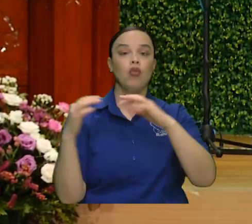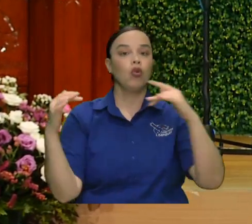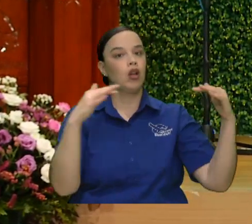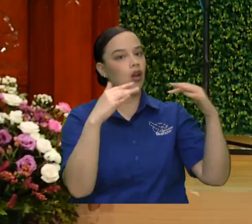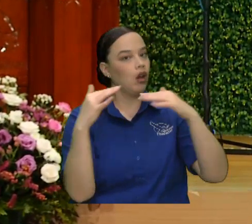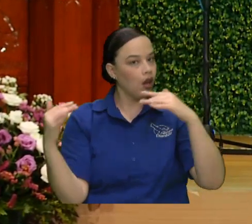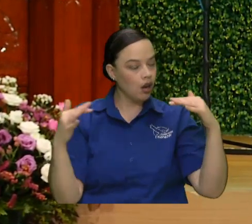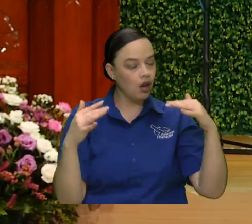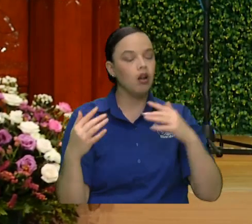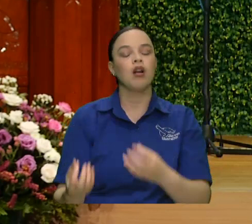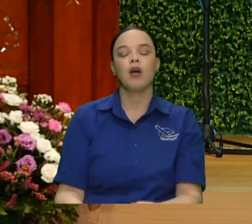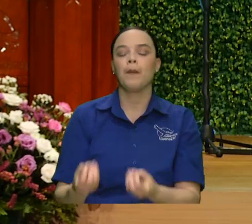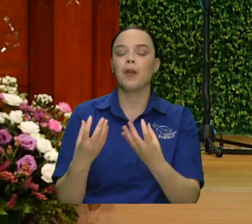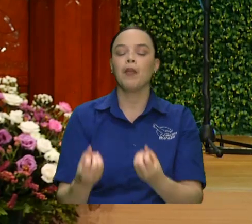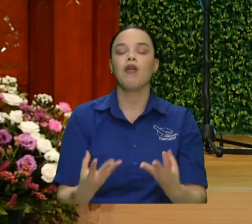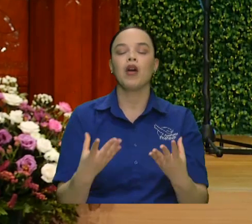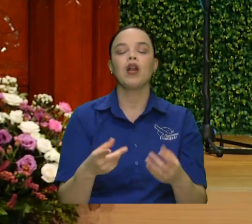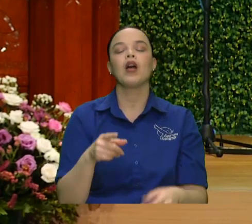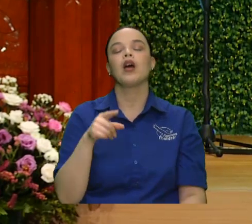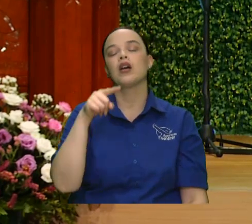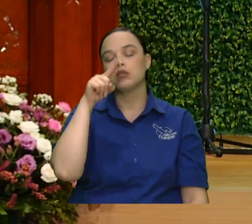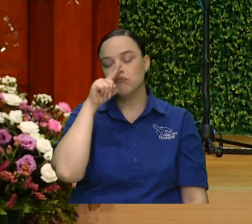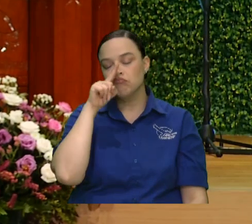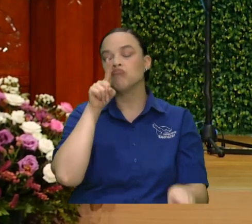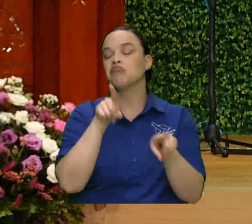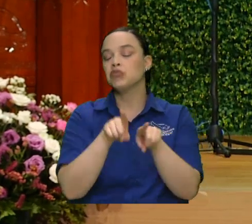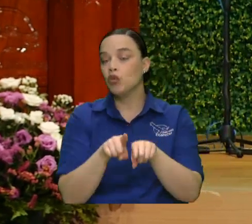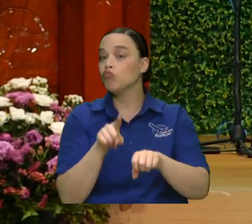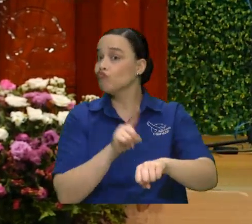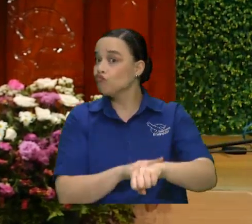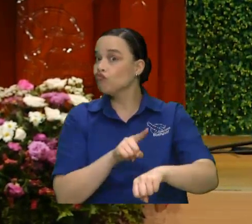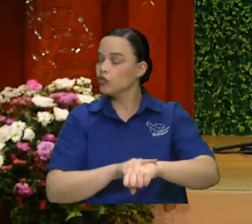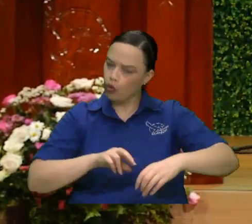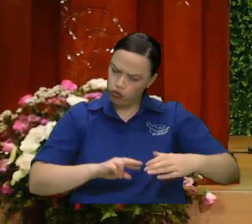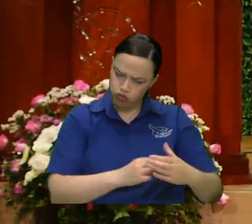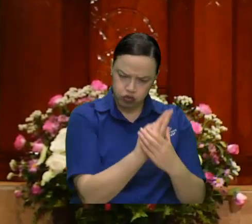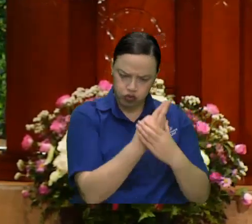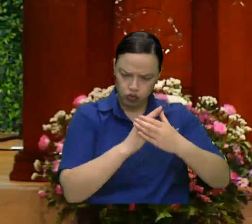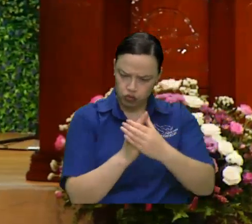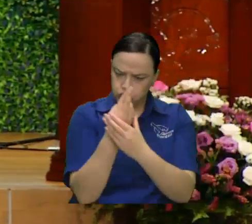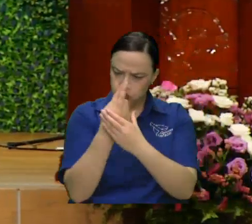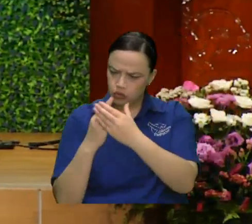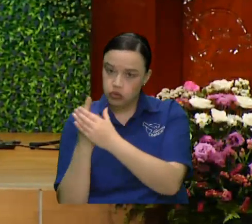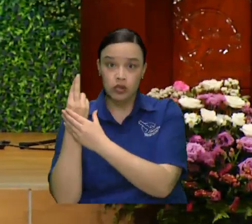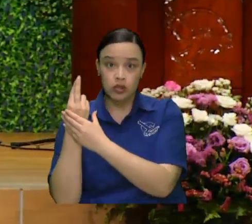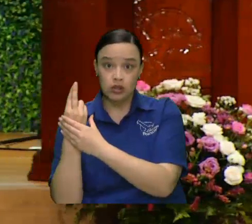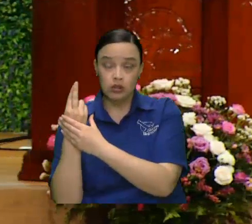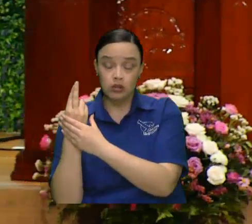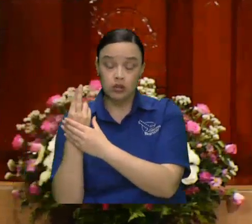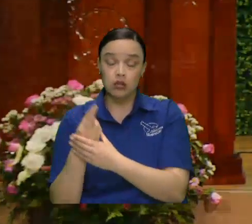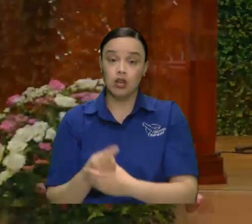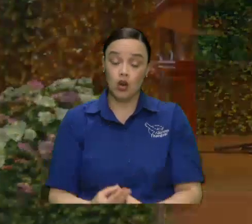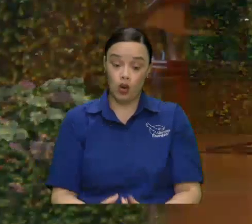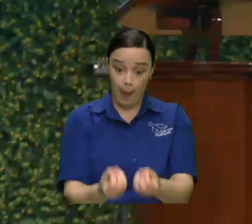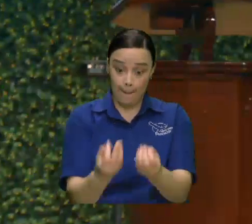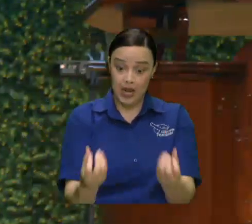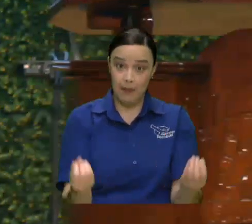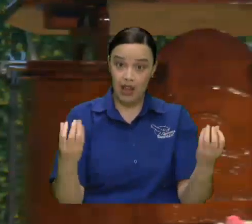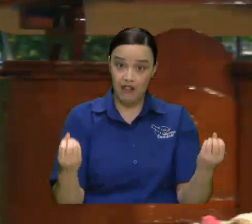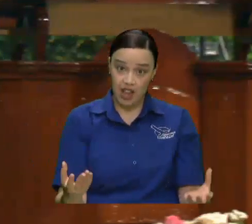es un tiempo de renuevo y la primavera viene después del invierno entonces nosotros estamos